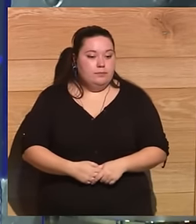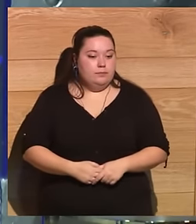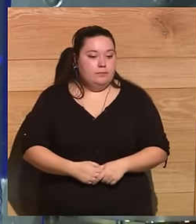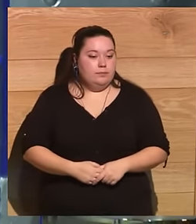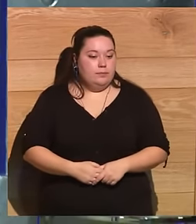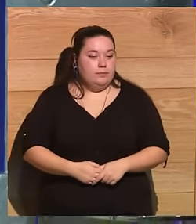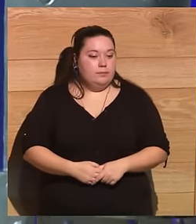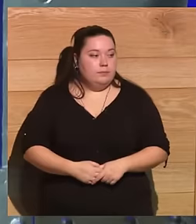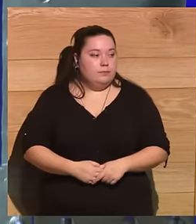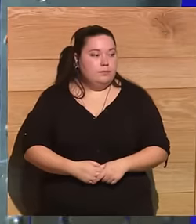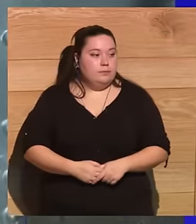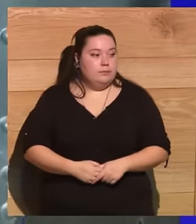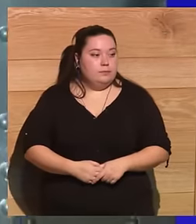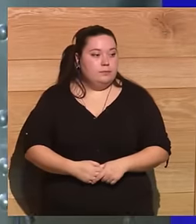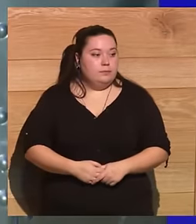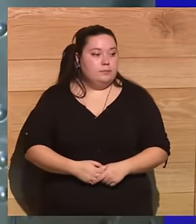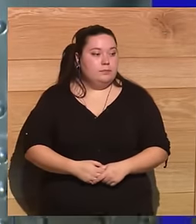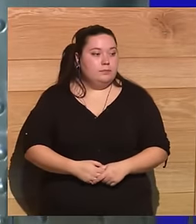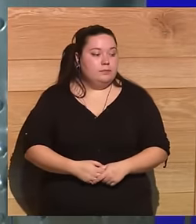Yes.